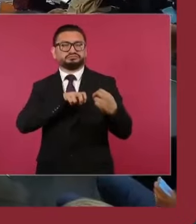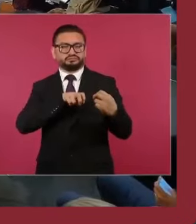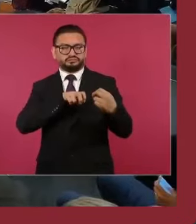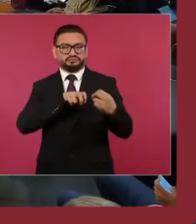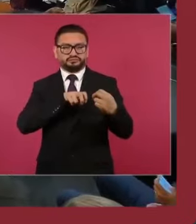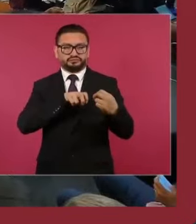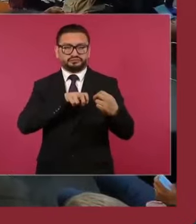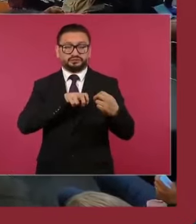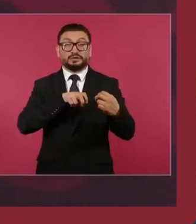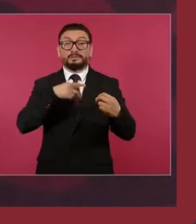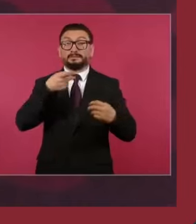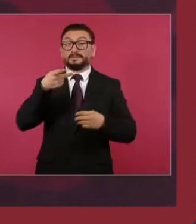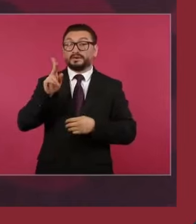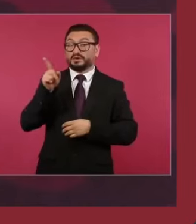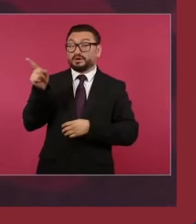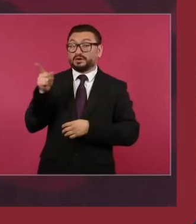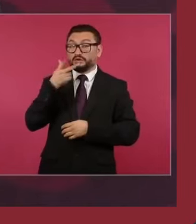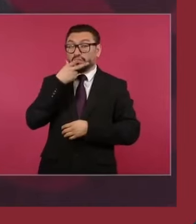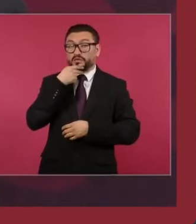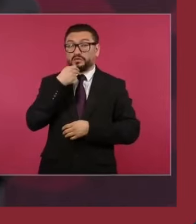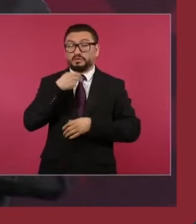con los pies arriba.